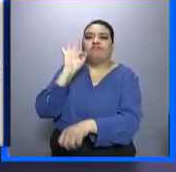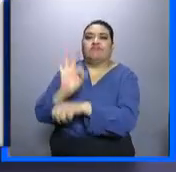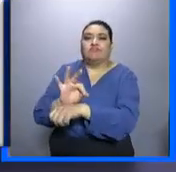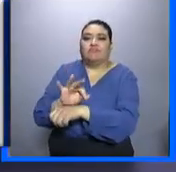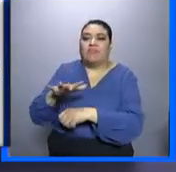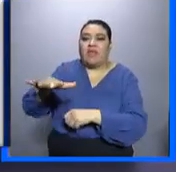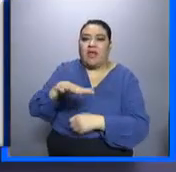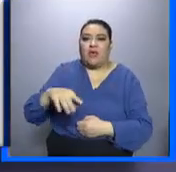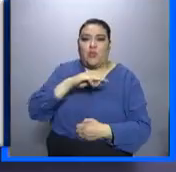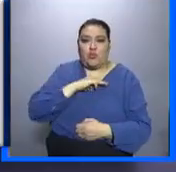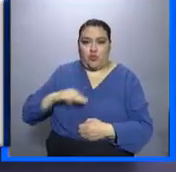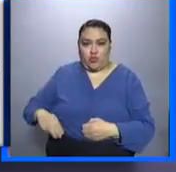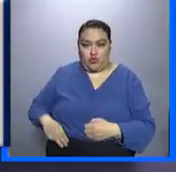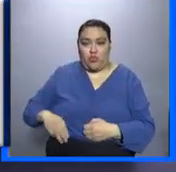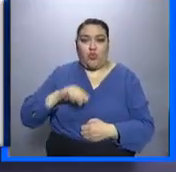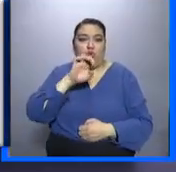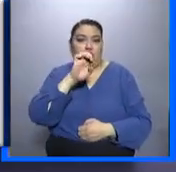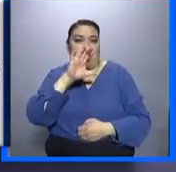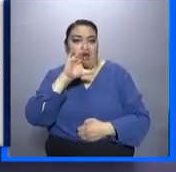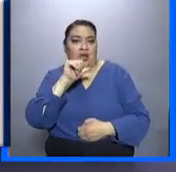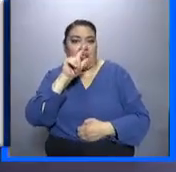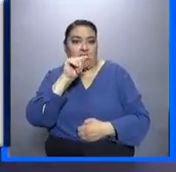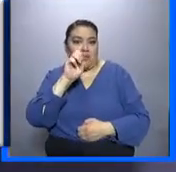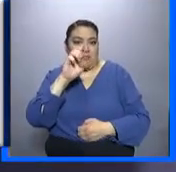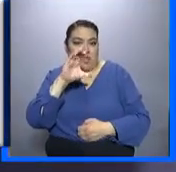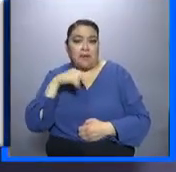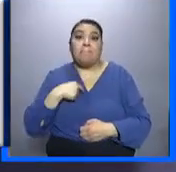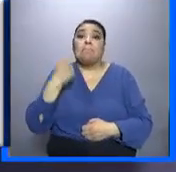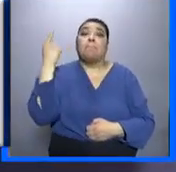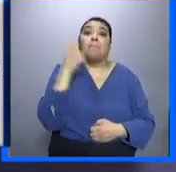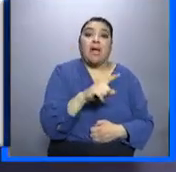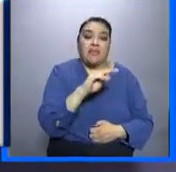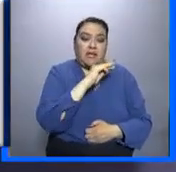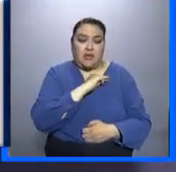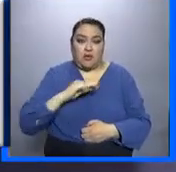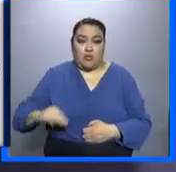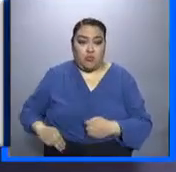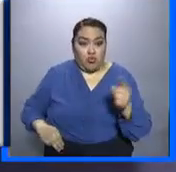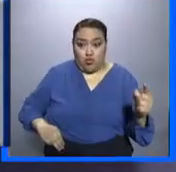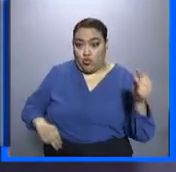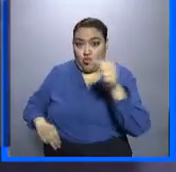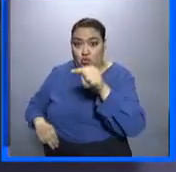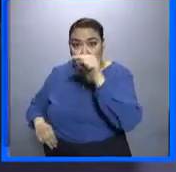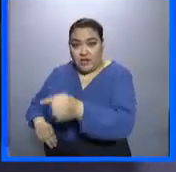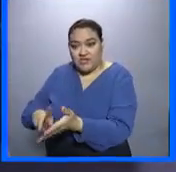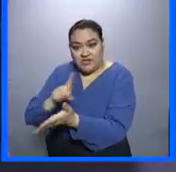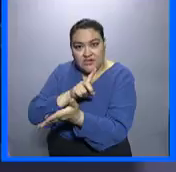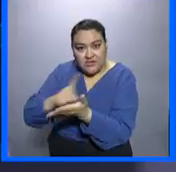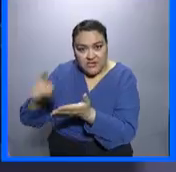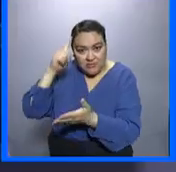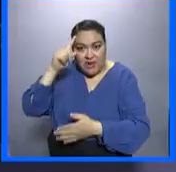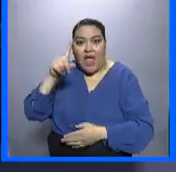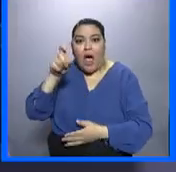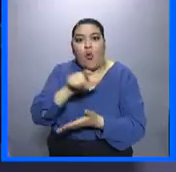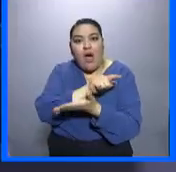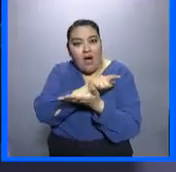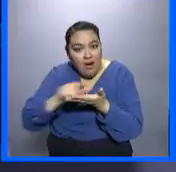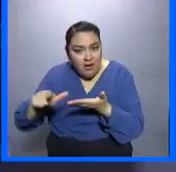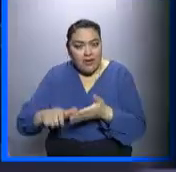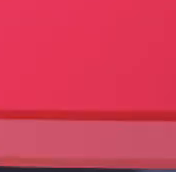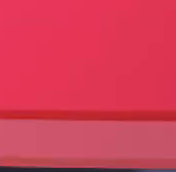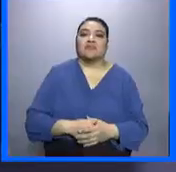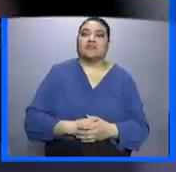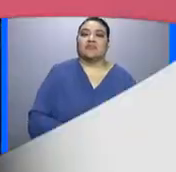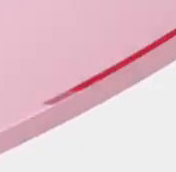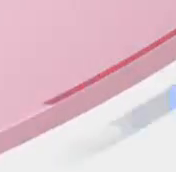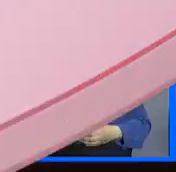habitantes del municipio de Ecatepec, con el que ordena a las autoridades municipales garantizarles el derecho al acceso a agua limpia.